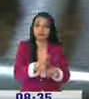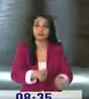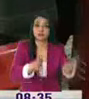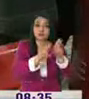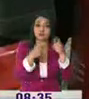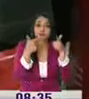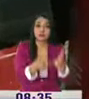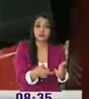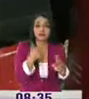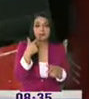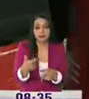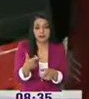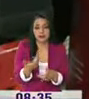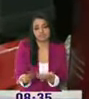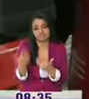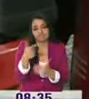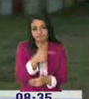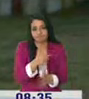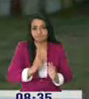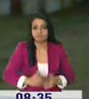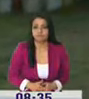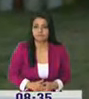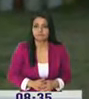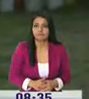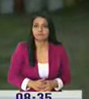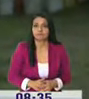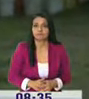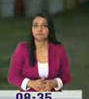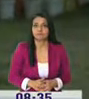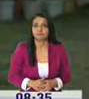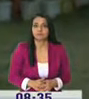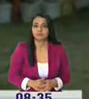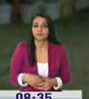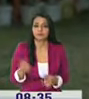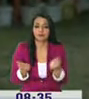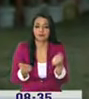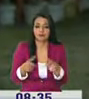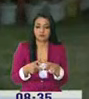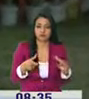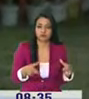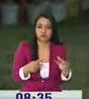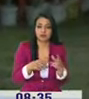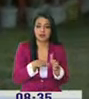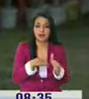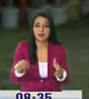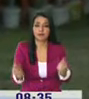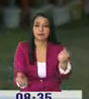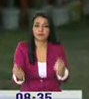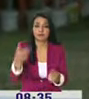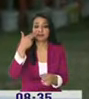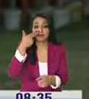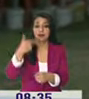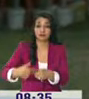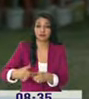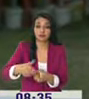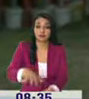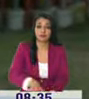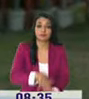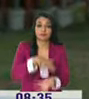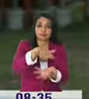flagrancia para la formulación de cargos. Asimismo, al vehículo tipo tanquero, a la camioneta y al combustible va a ser trasladado hasta lo que